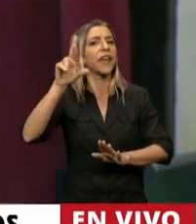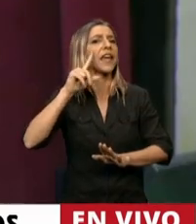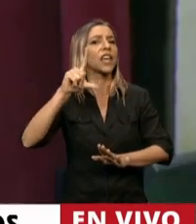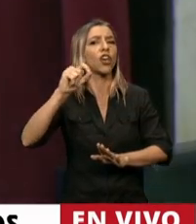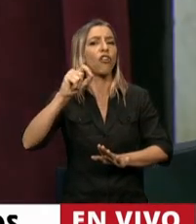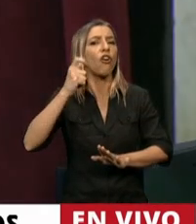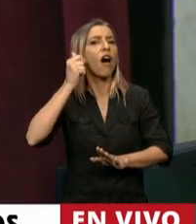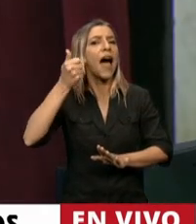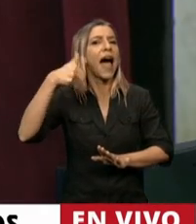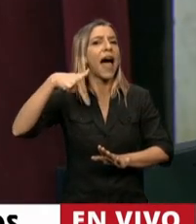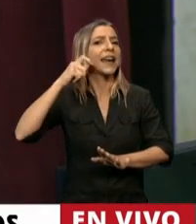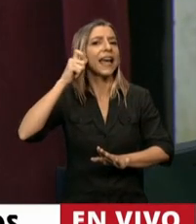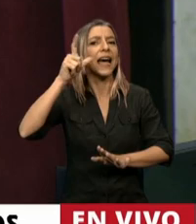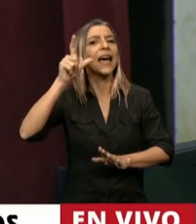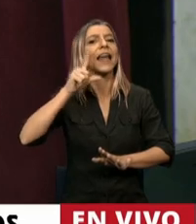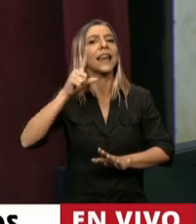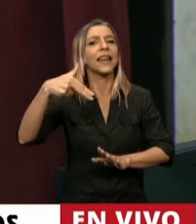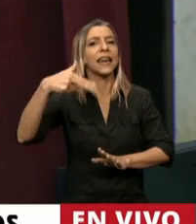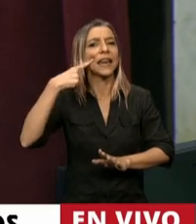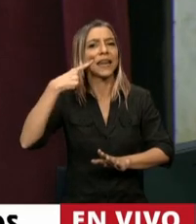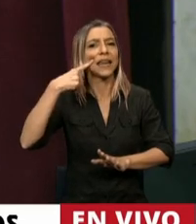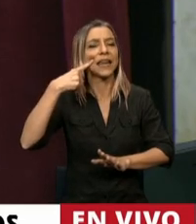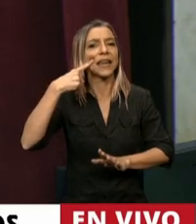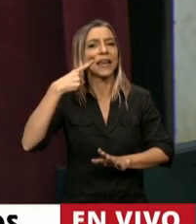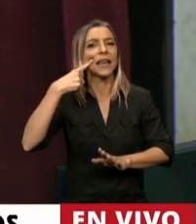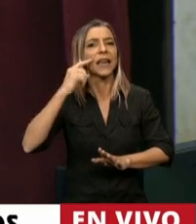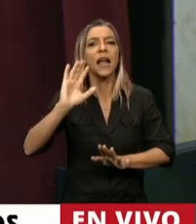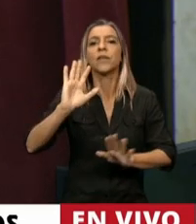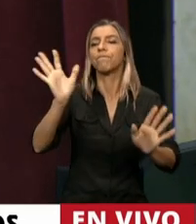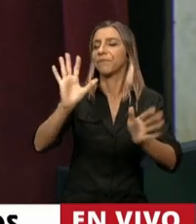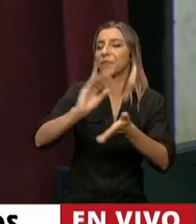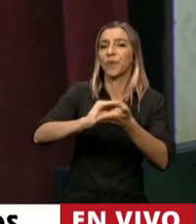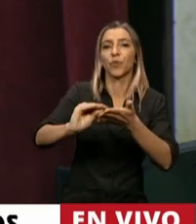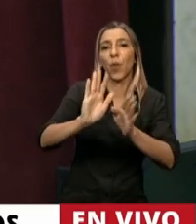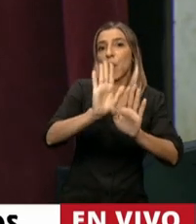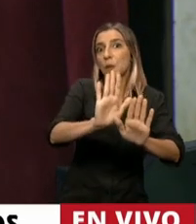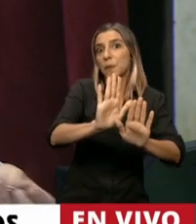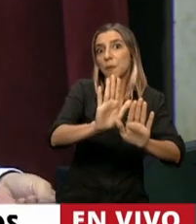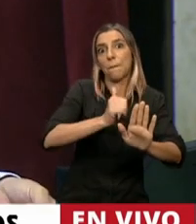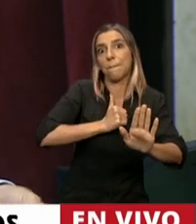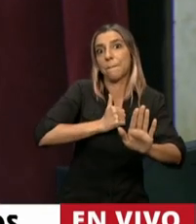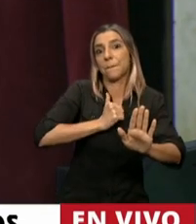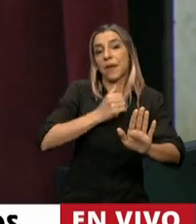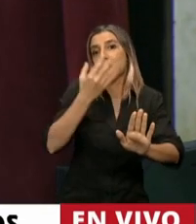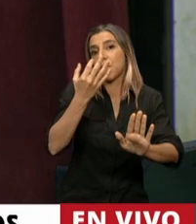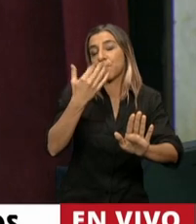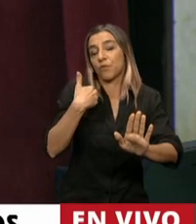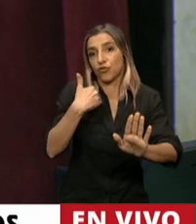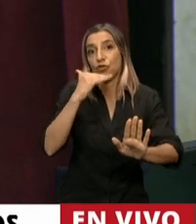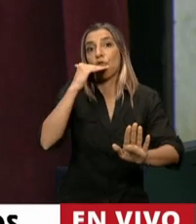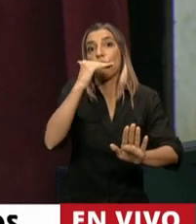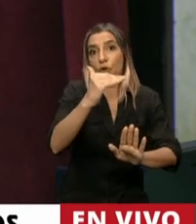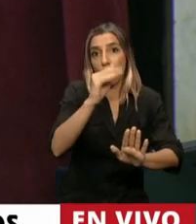favor? Espere a que lo mencione, porque si no puede generar una confusión. En esta votación no